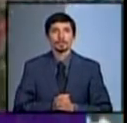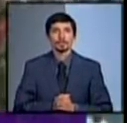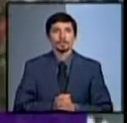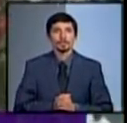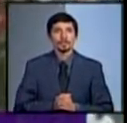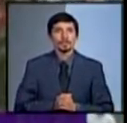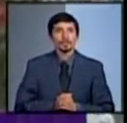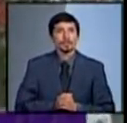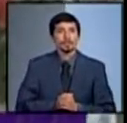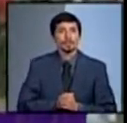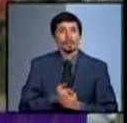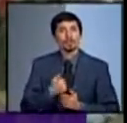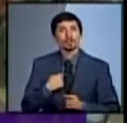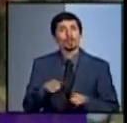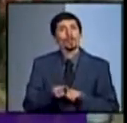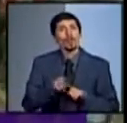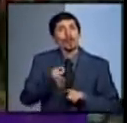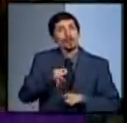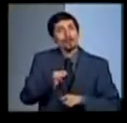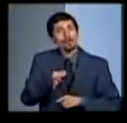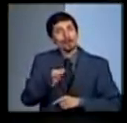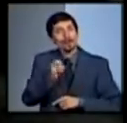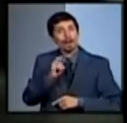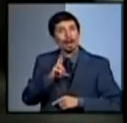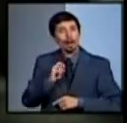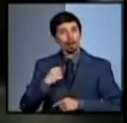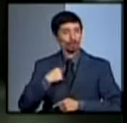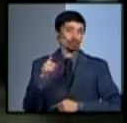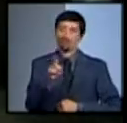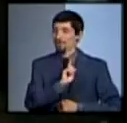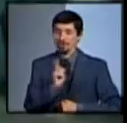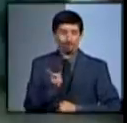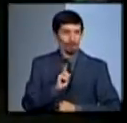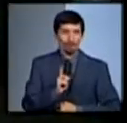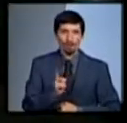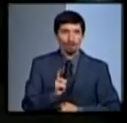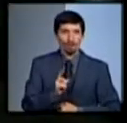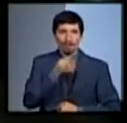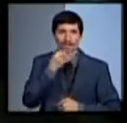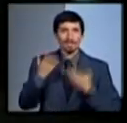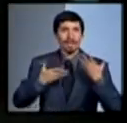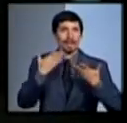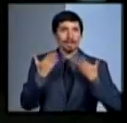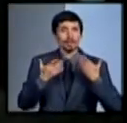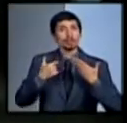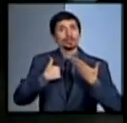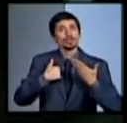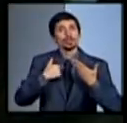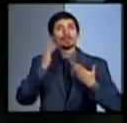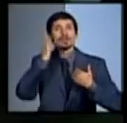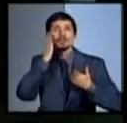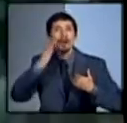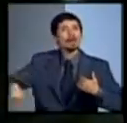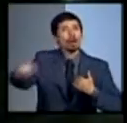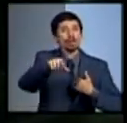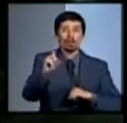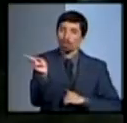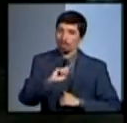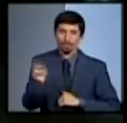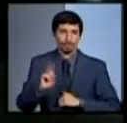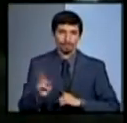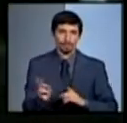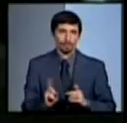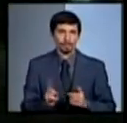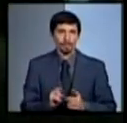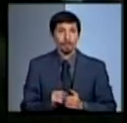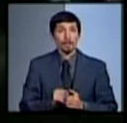No soy monedita de oro, como dice la canción. No soy monedita de oro para caerle bien a